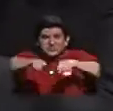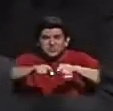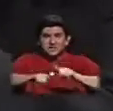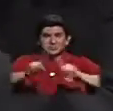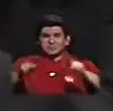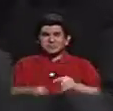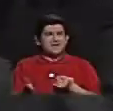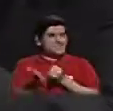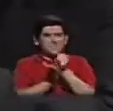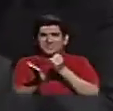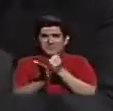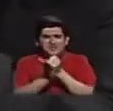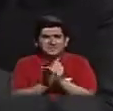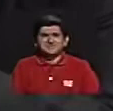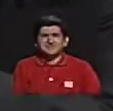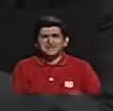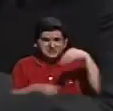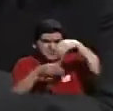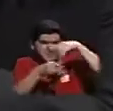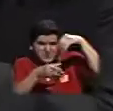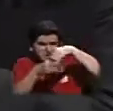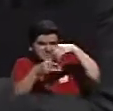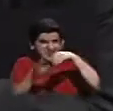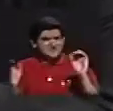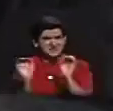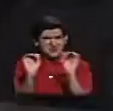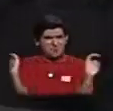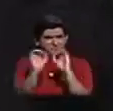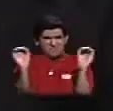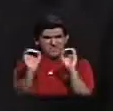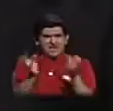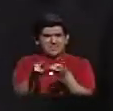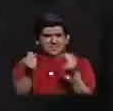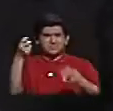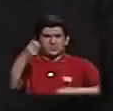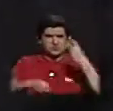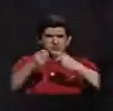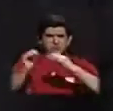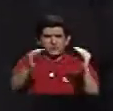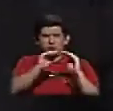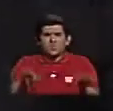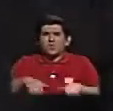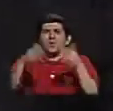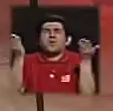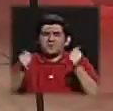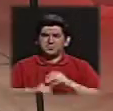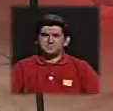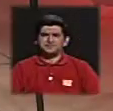alturas no se haya invertido en realidad un centavo en solucionar los problemas de esas comunidades?